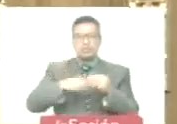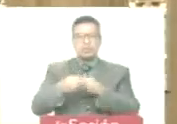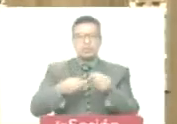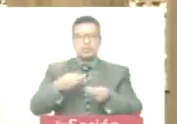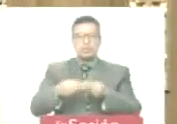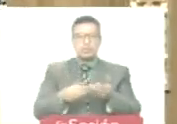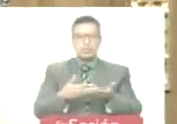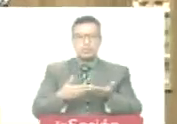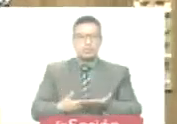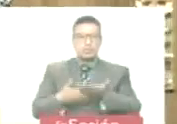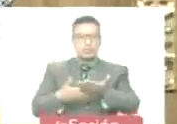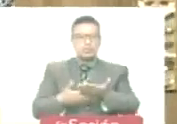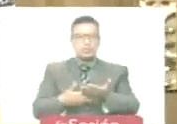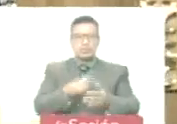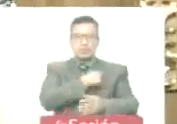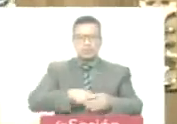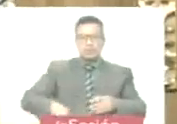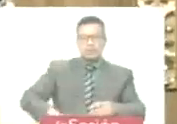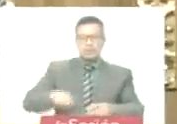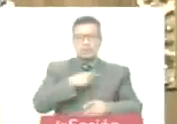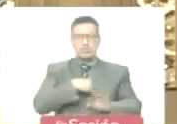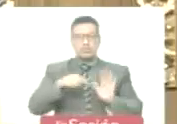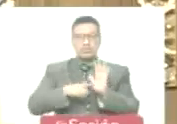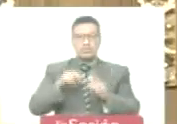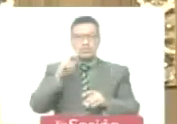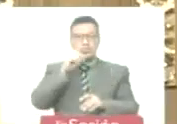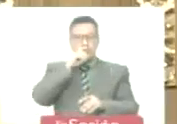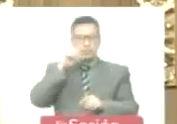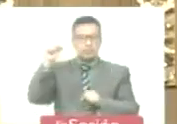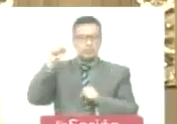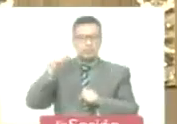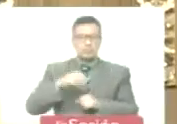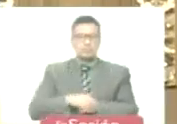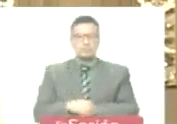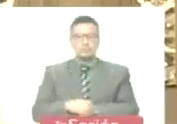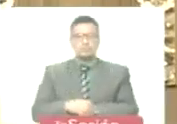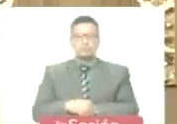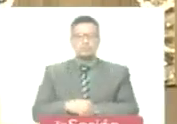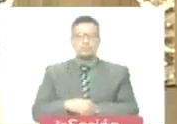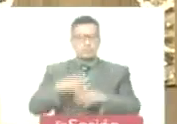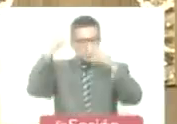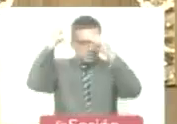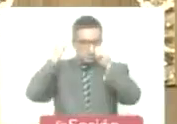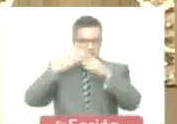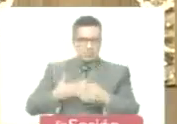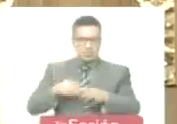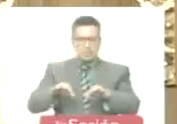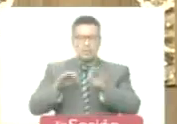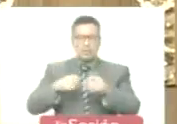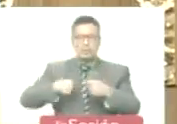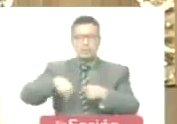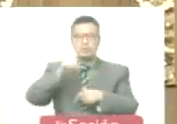propuesto por el ciudadano presidente de la República Bolivariana de Venezuela como embajador extraordinario